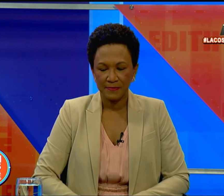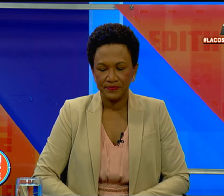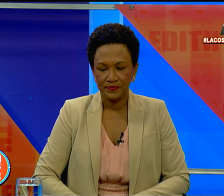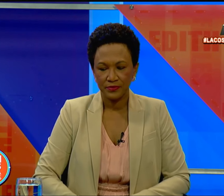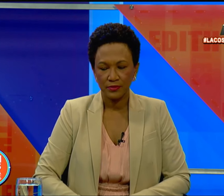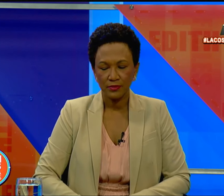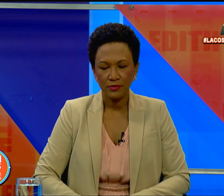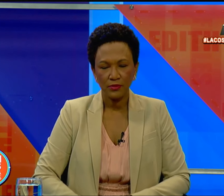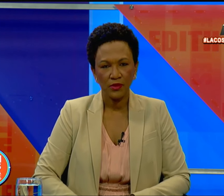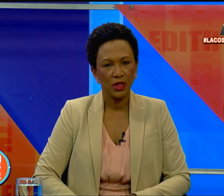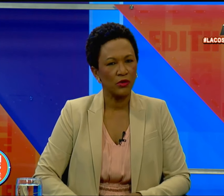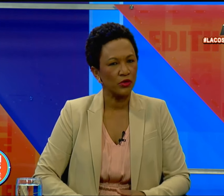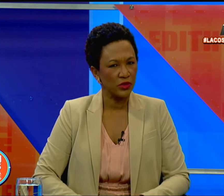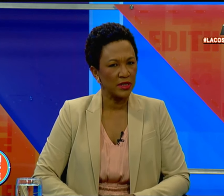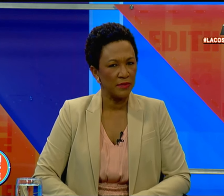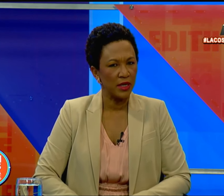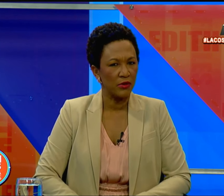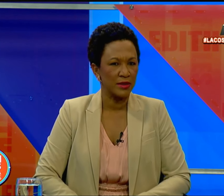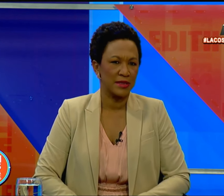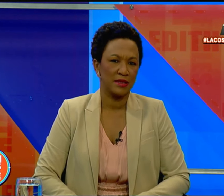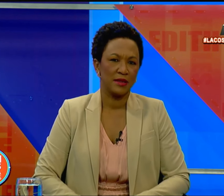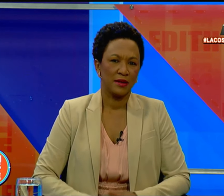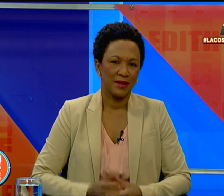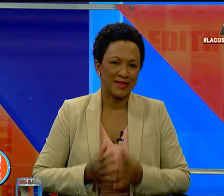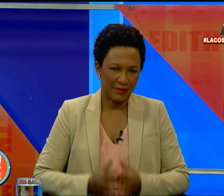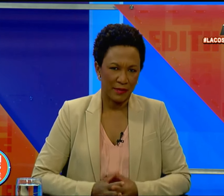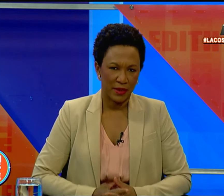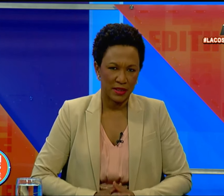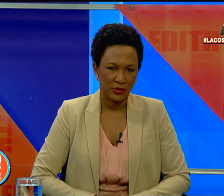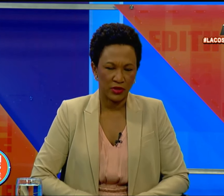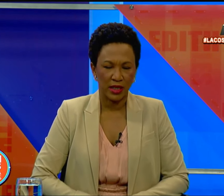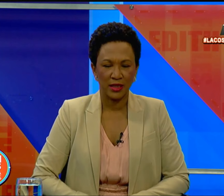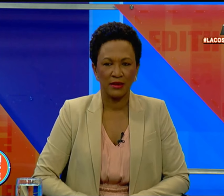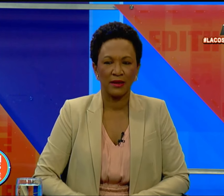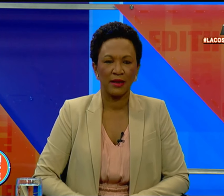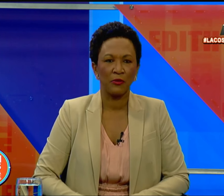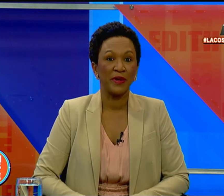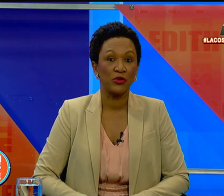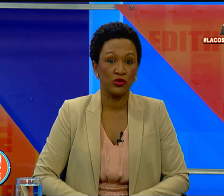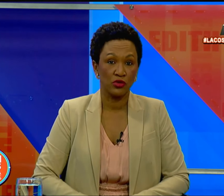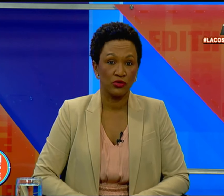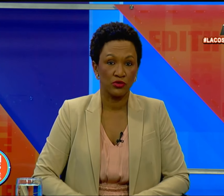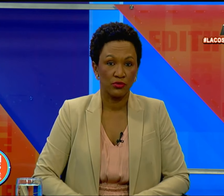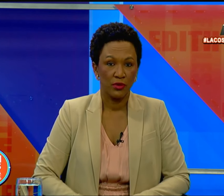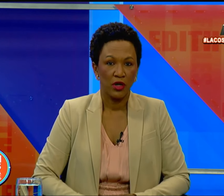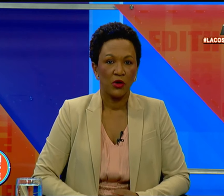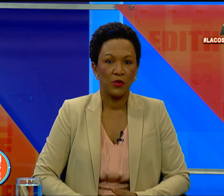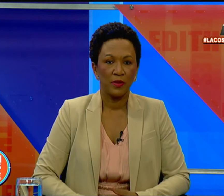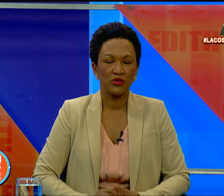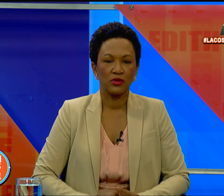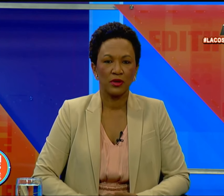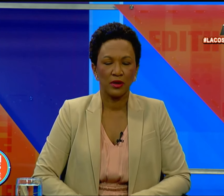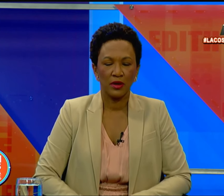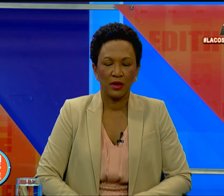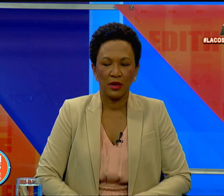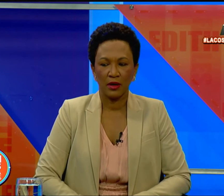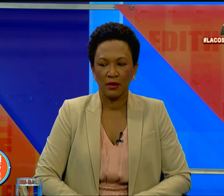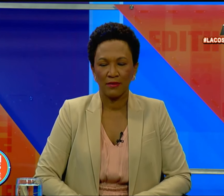es que lo que yo sentí en México es que estaba la prensa, o sea, acreditada, los periódicos, los